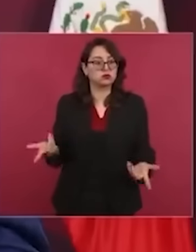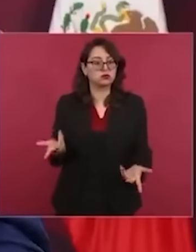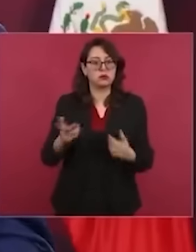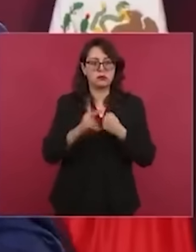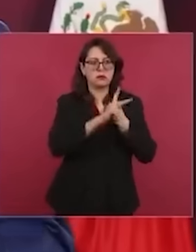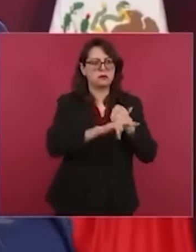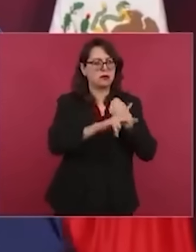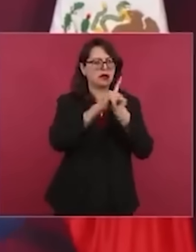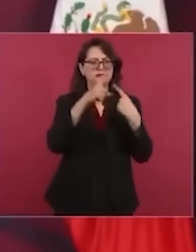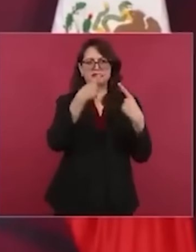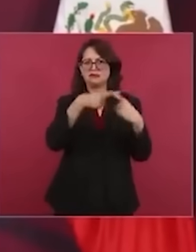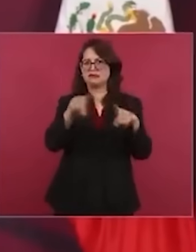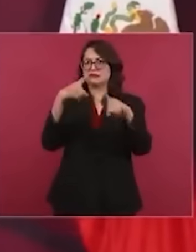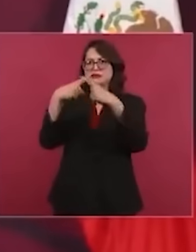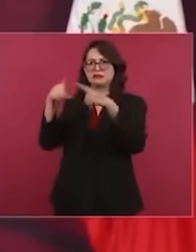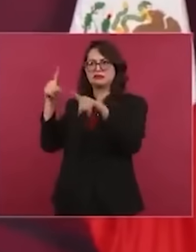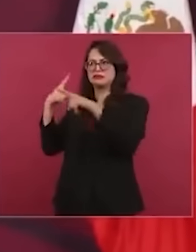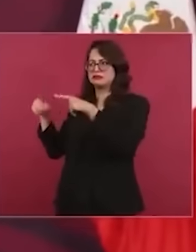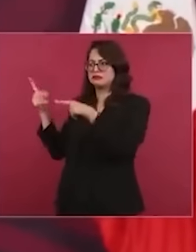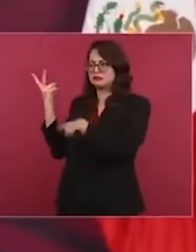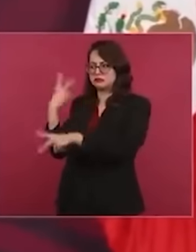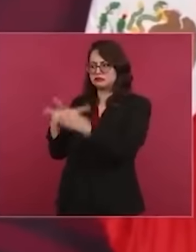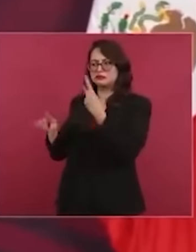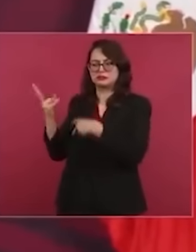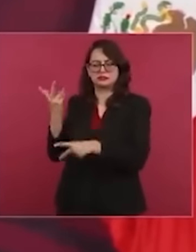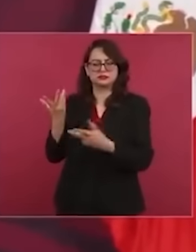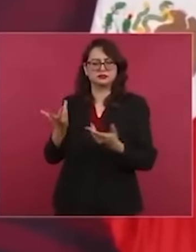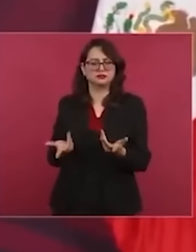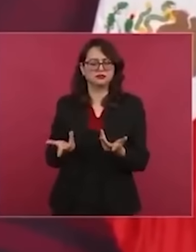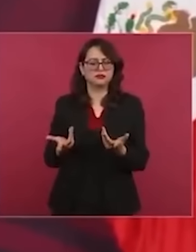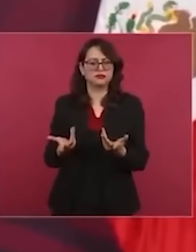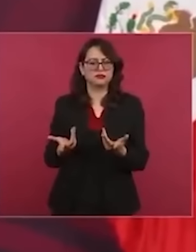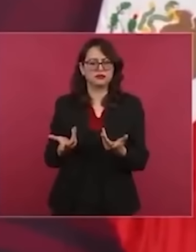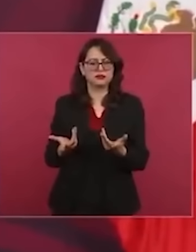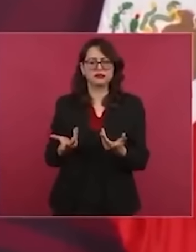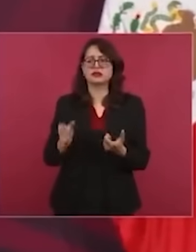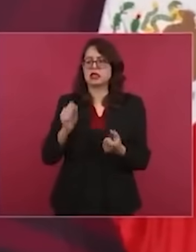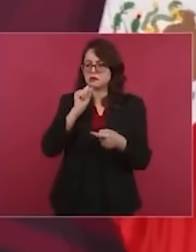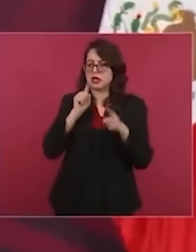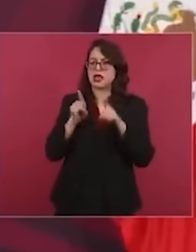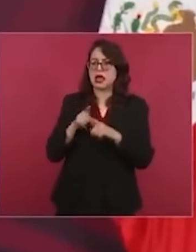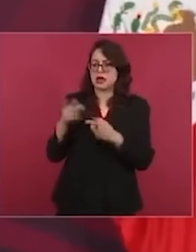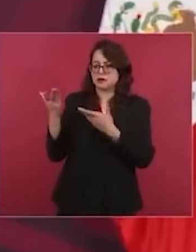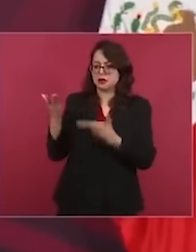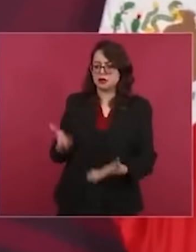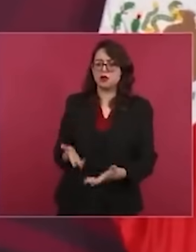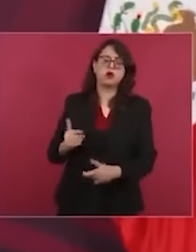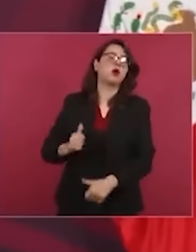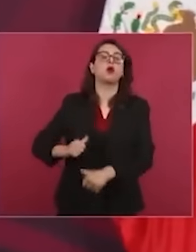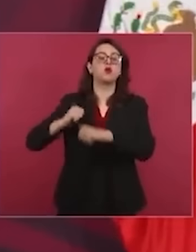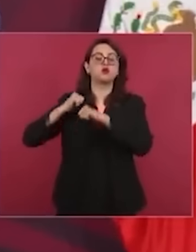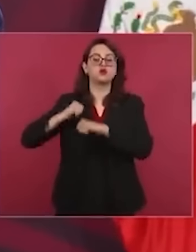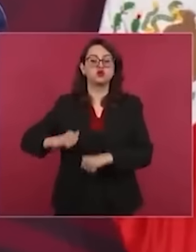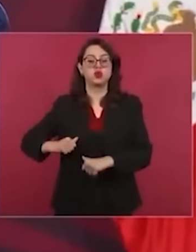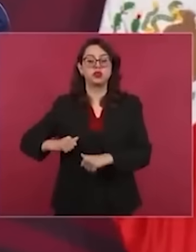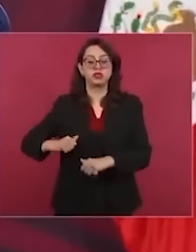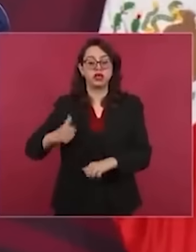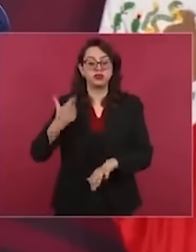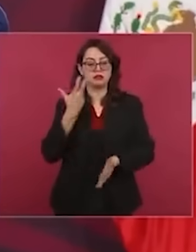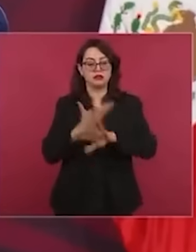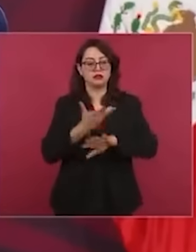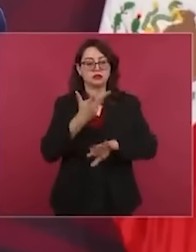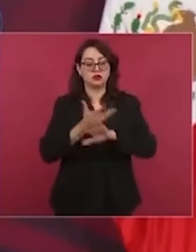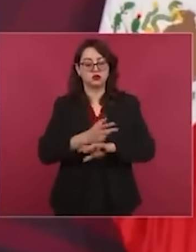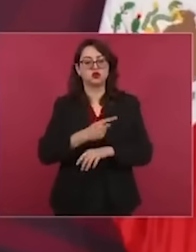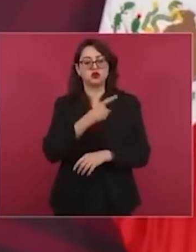Estuvo el comandante del Comando Norte de Estados Unidos